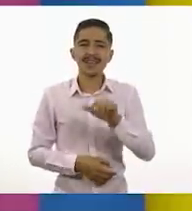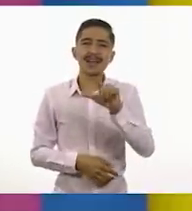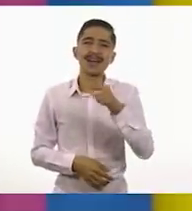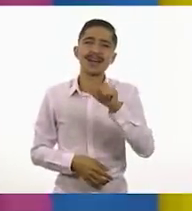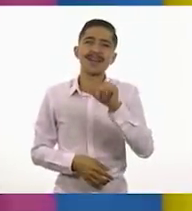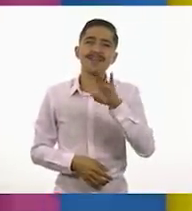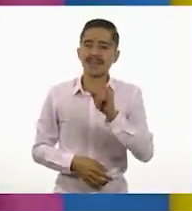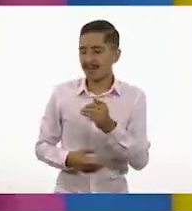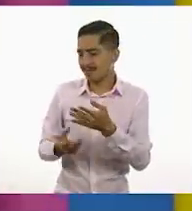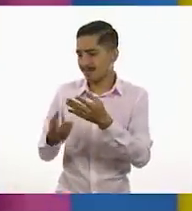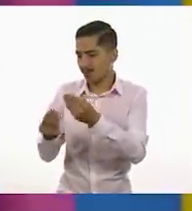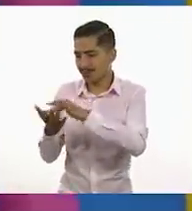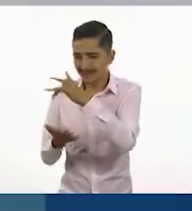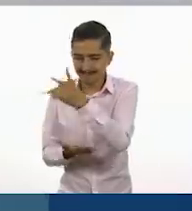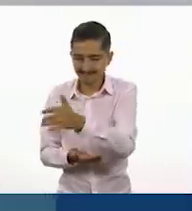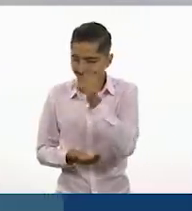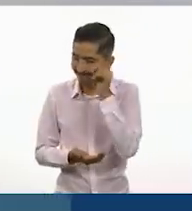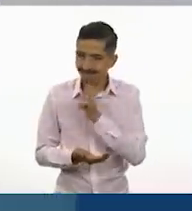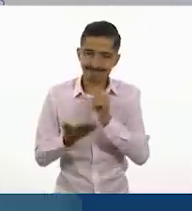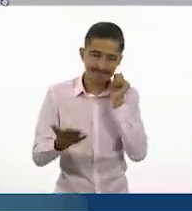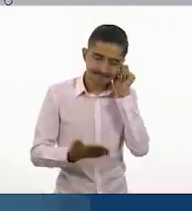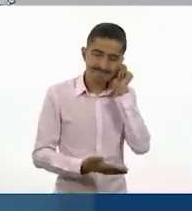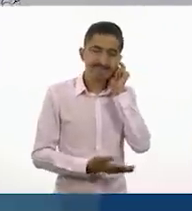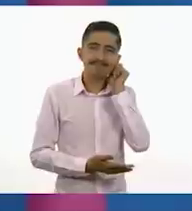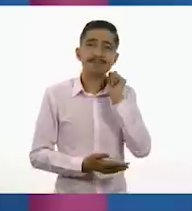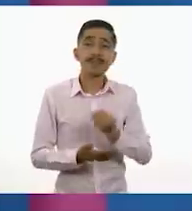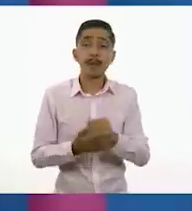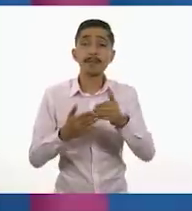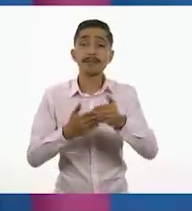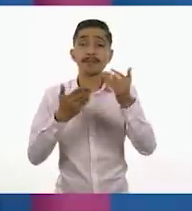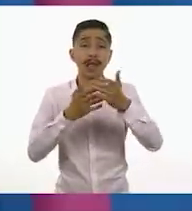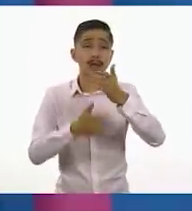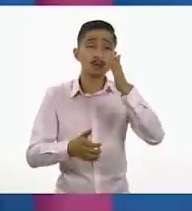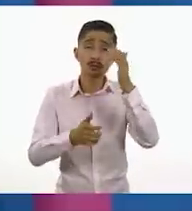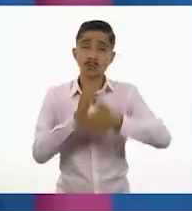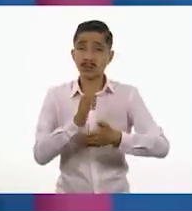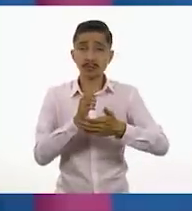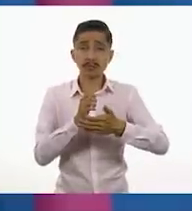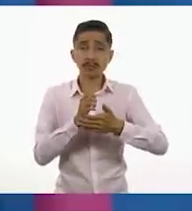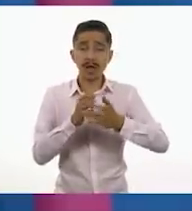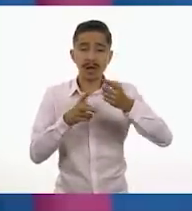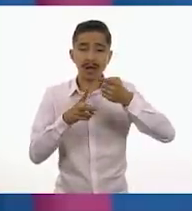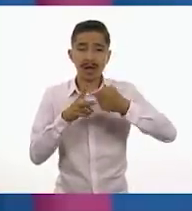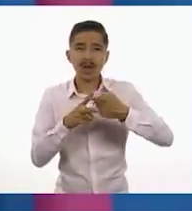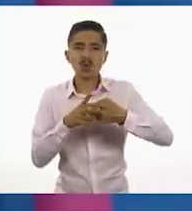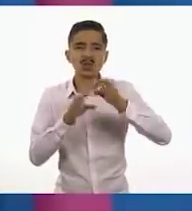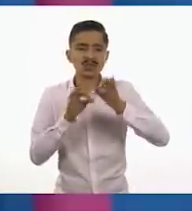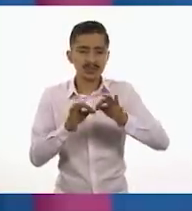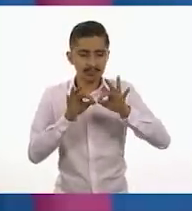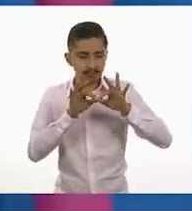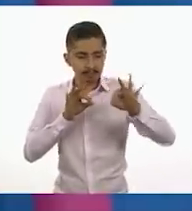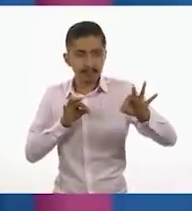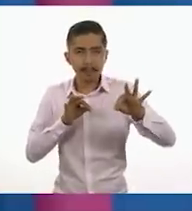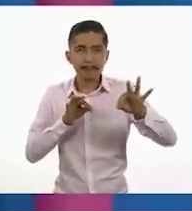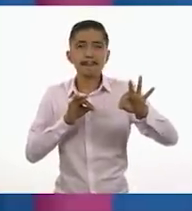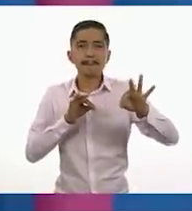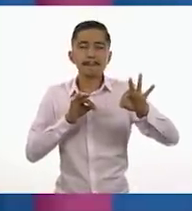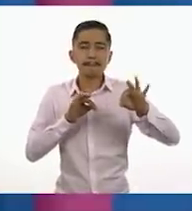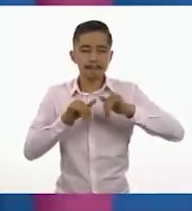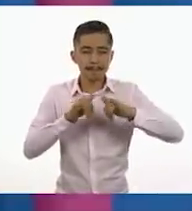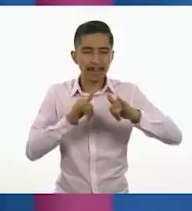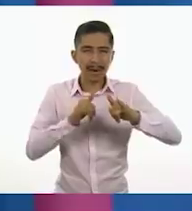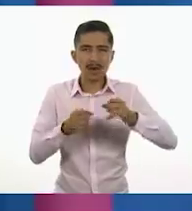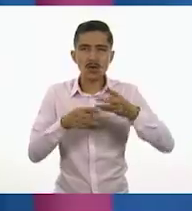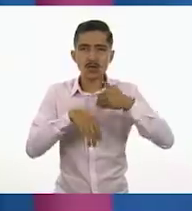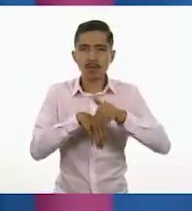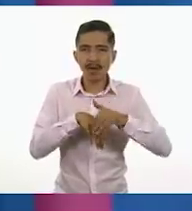siempre, muchas gracias. Hemos terminado con cálculo de distancias en mapas con una escala